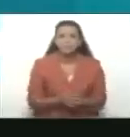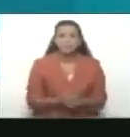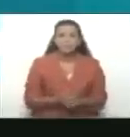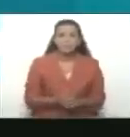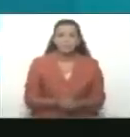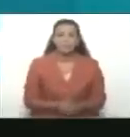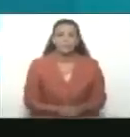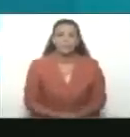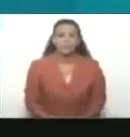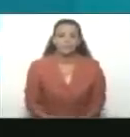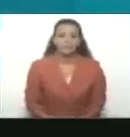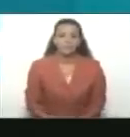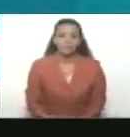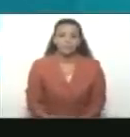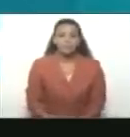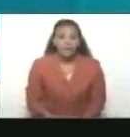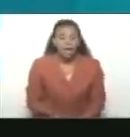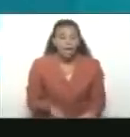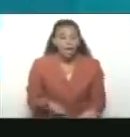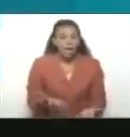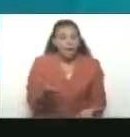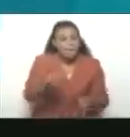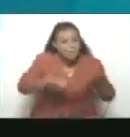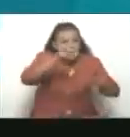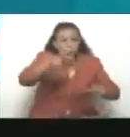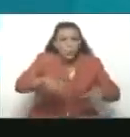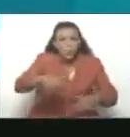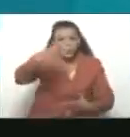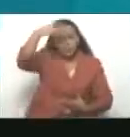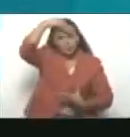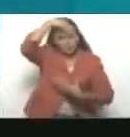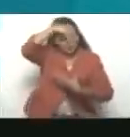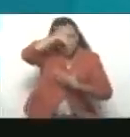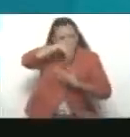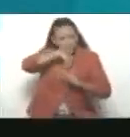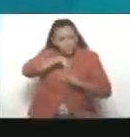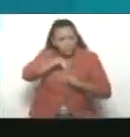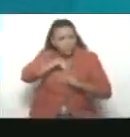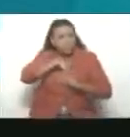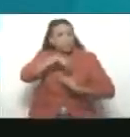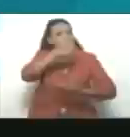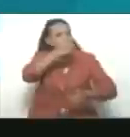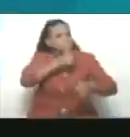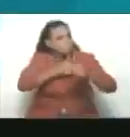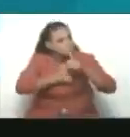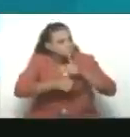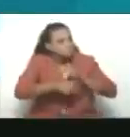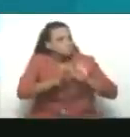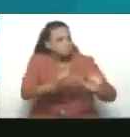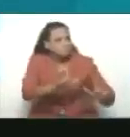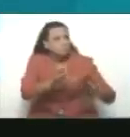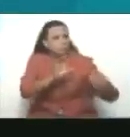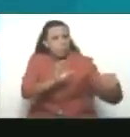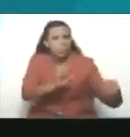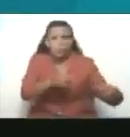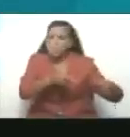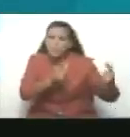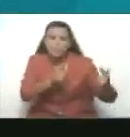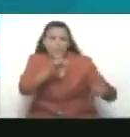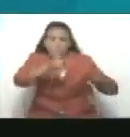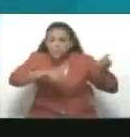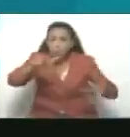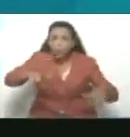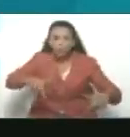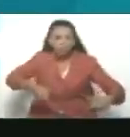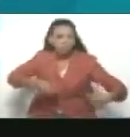más sembrar el amor la armonía la tolerancia entre los venezolanos no no permitir que